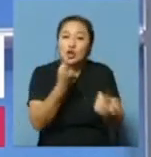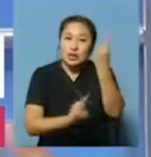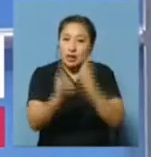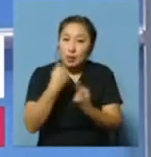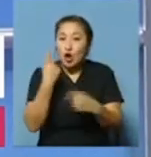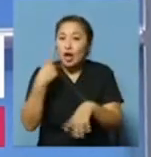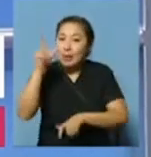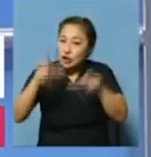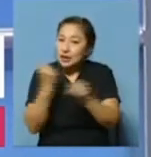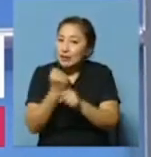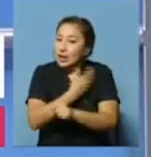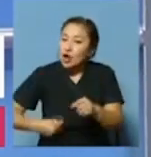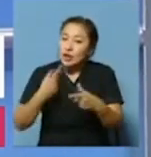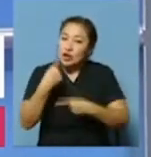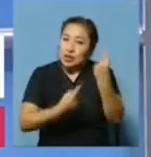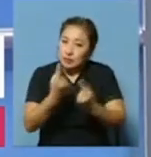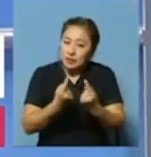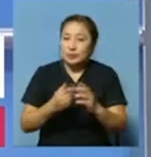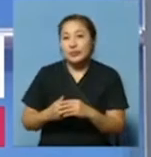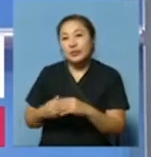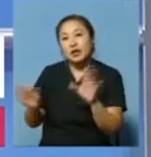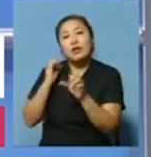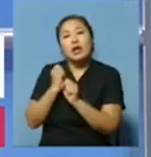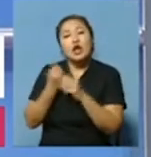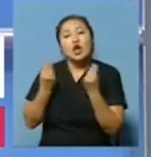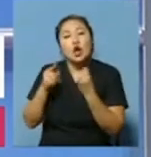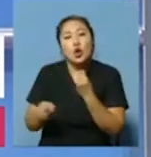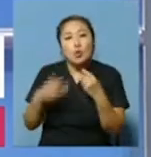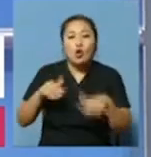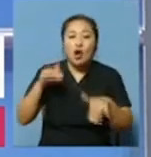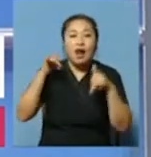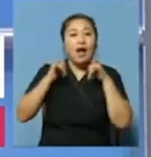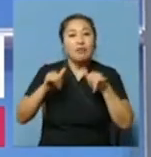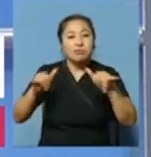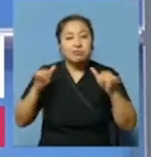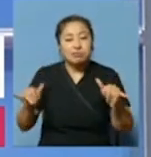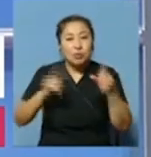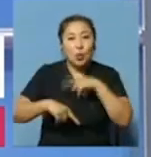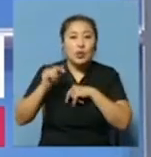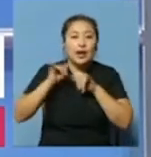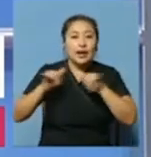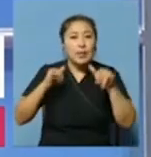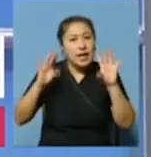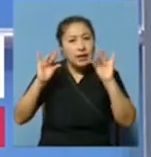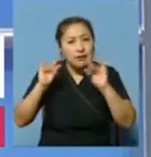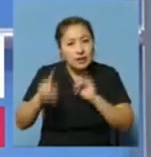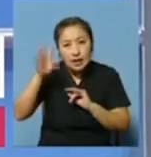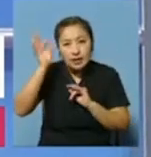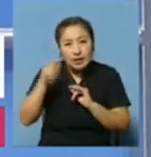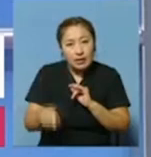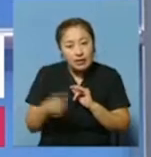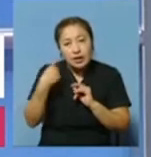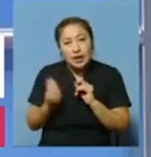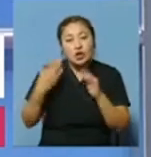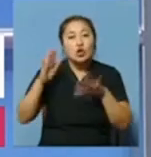después los funcionarios así que espero implosión así como están trabajando cuando el con la campaña una campaña ardua no teniendo en cuenta